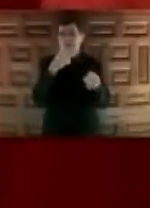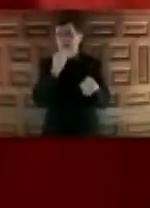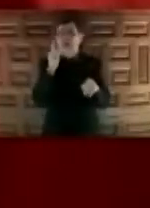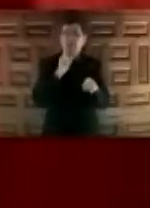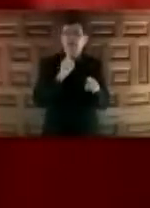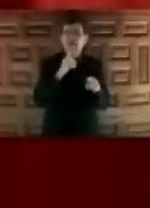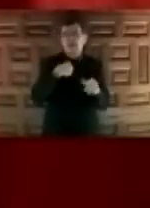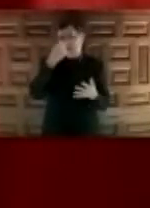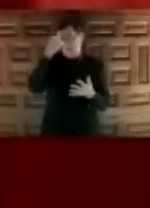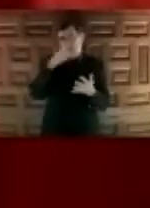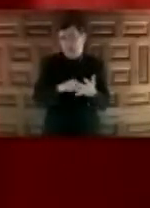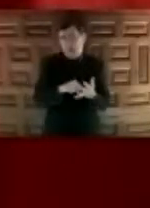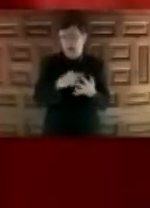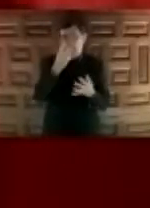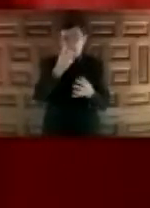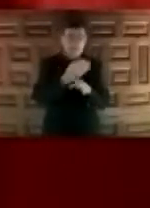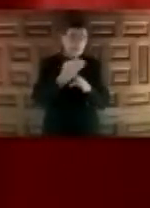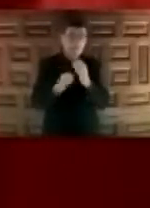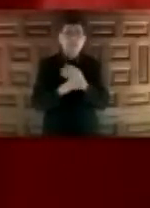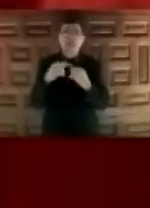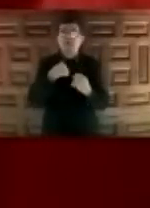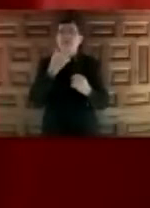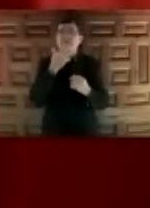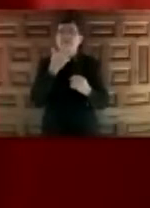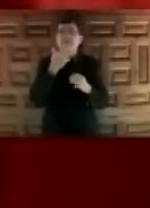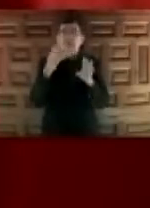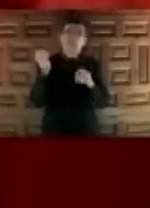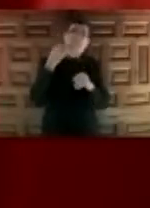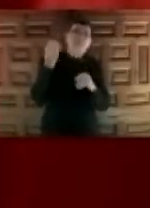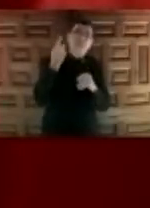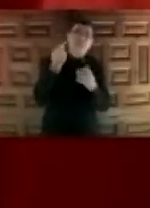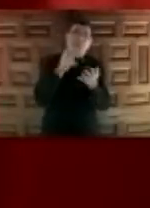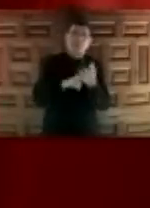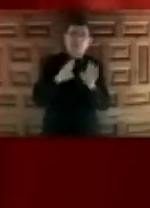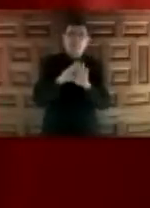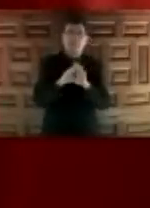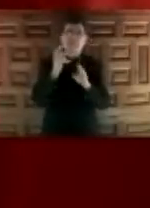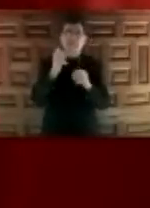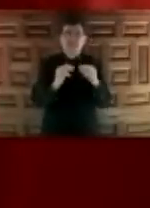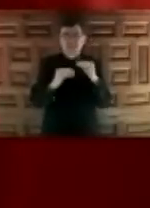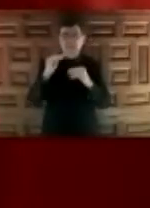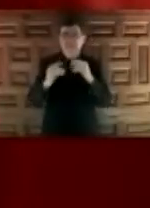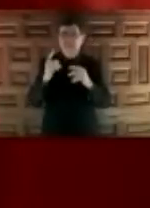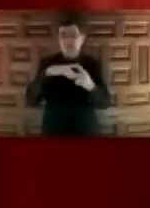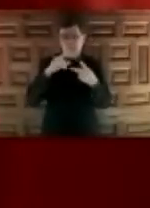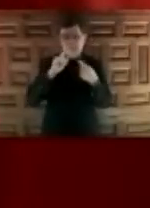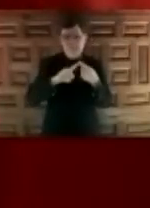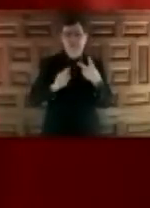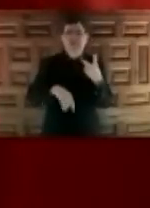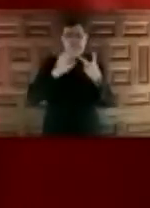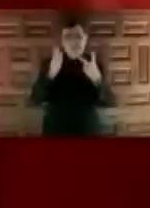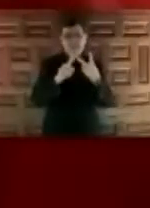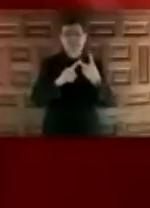etcétera. Entonces, creo que son factores que no sirven únicamente a nivel discurso, sino que son completamente medibles. El otro punto es